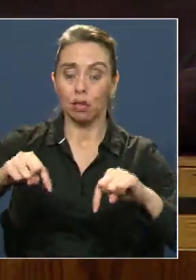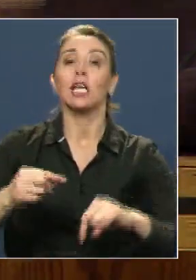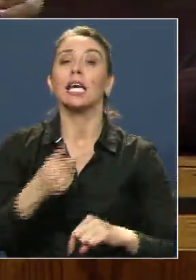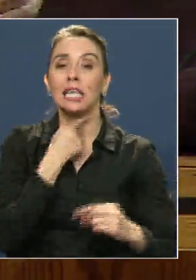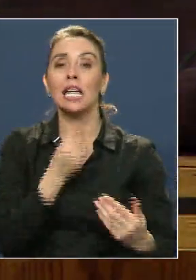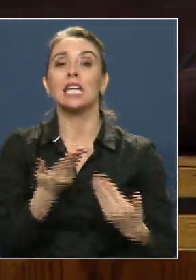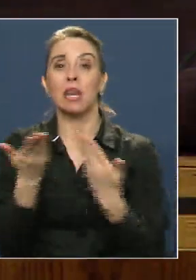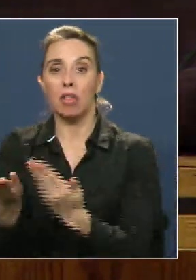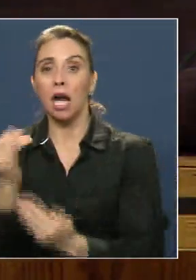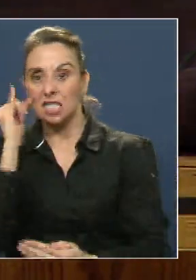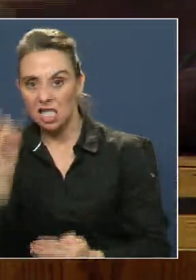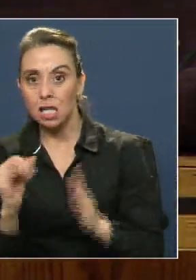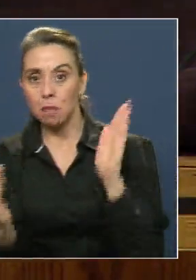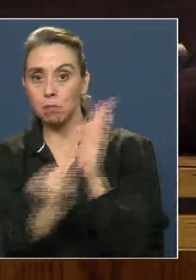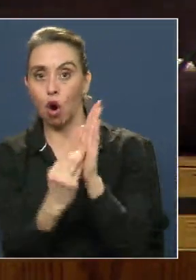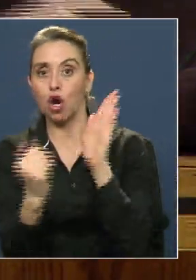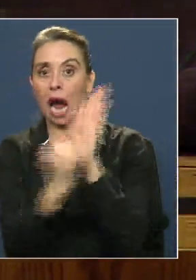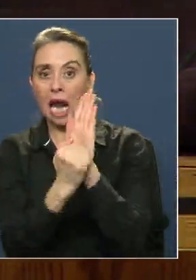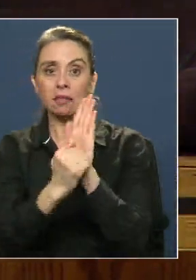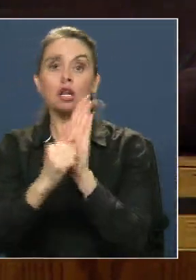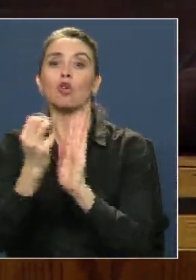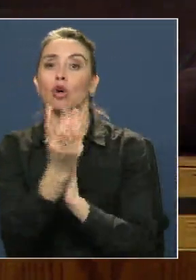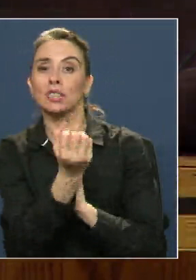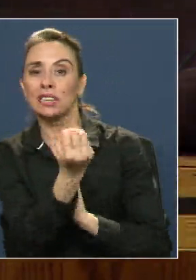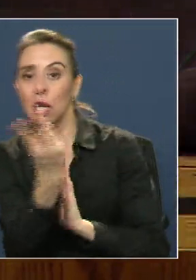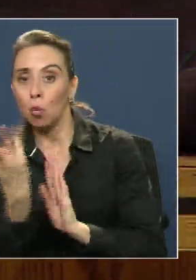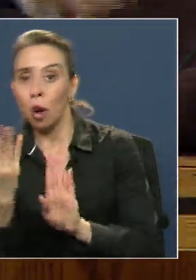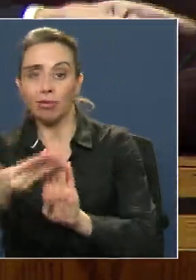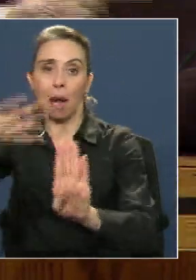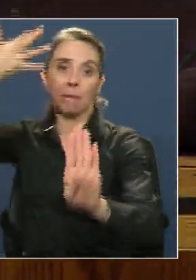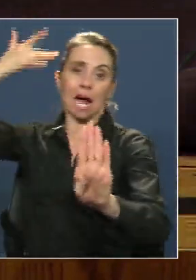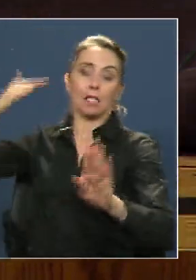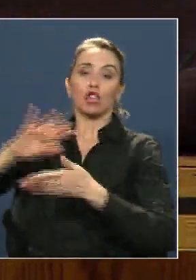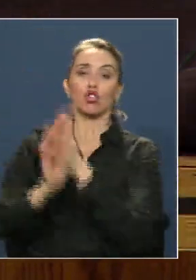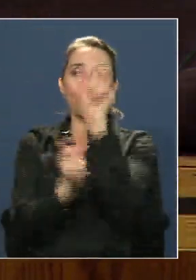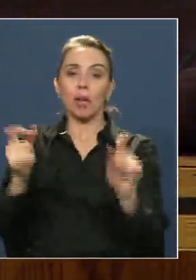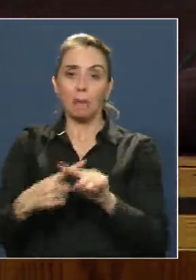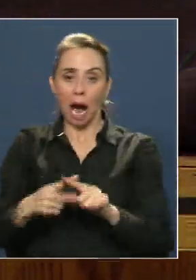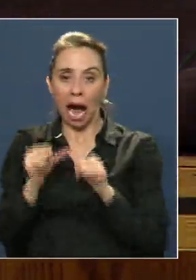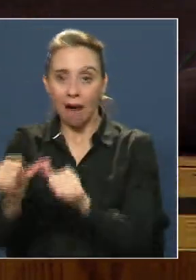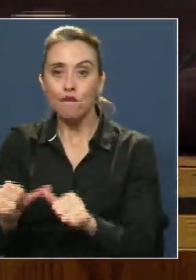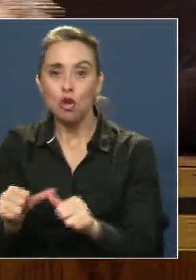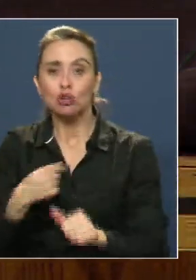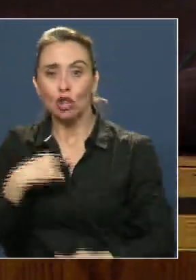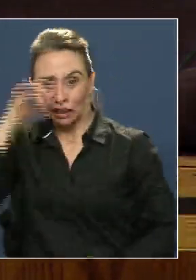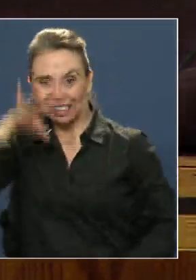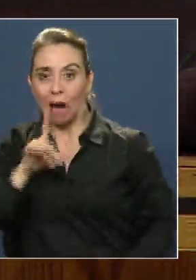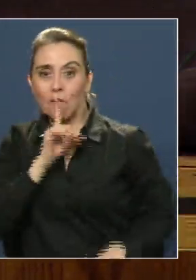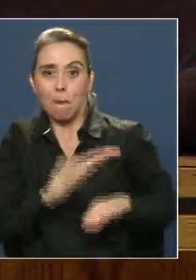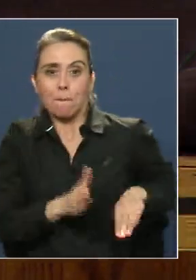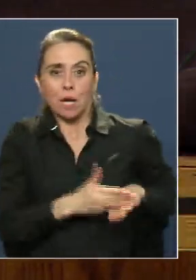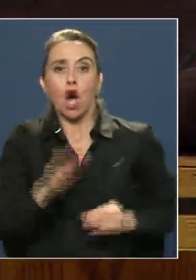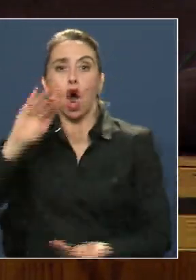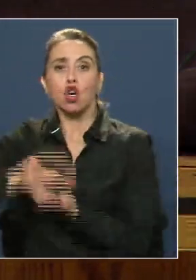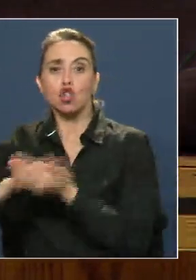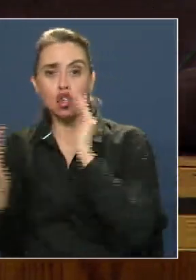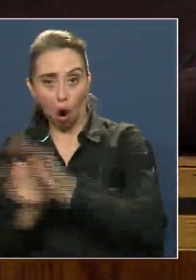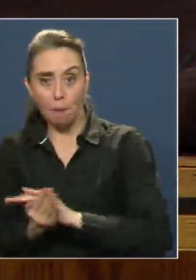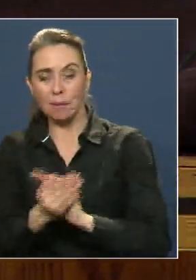darle efecto retroactivo para sancionar a todos los que han abusado, a todos los que han encubierto, a todos los que han sido